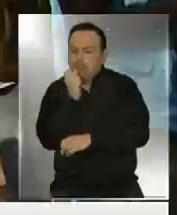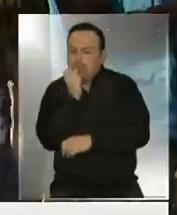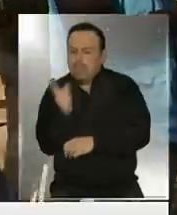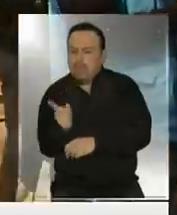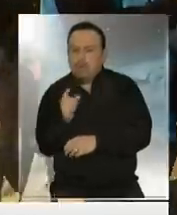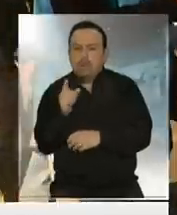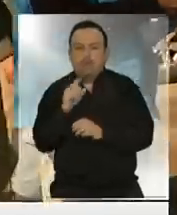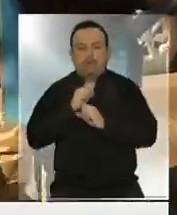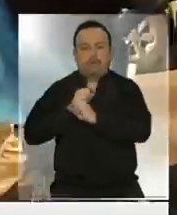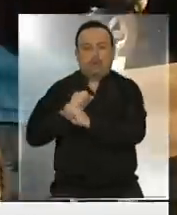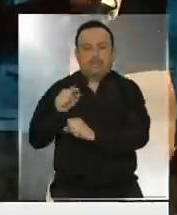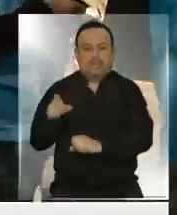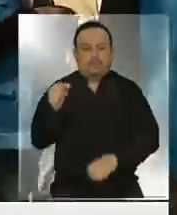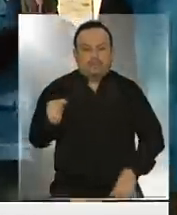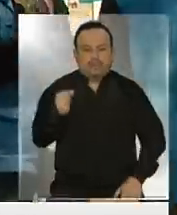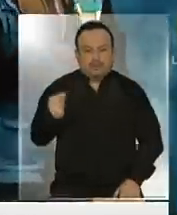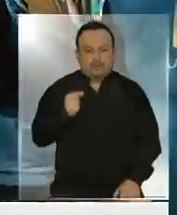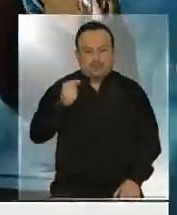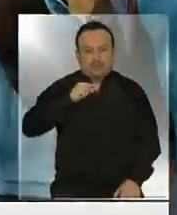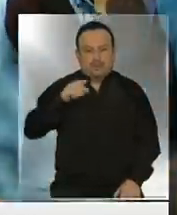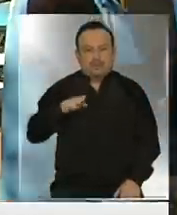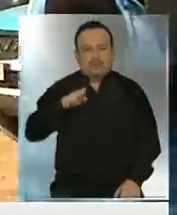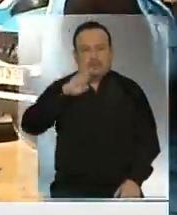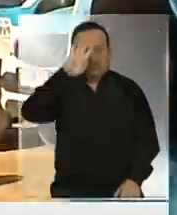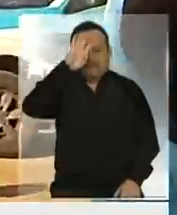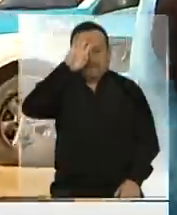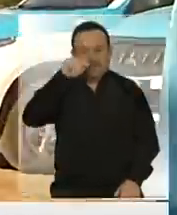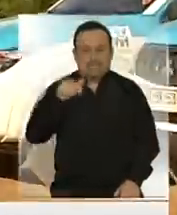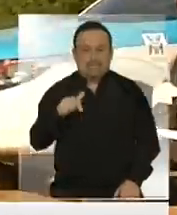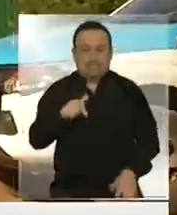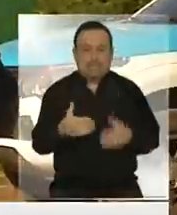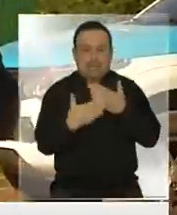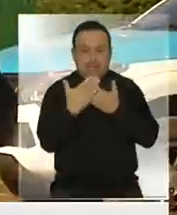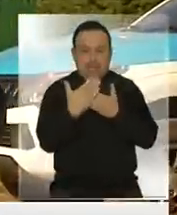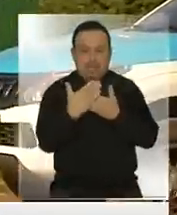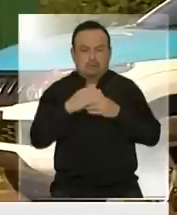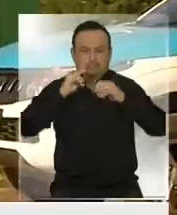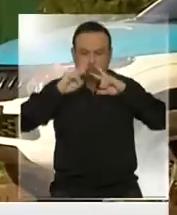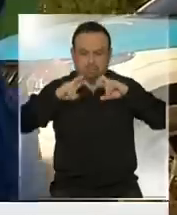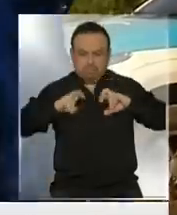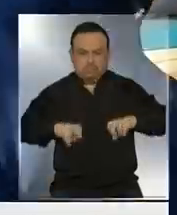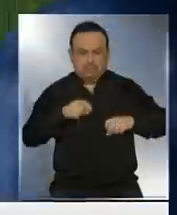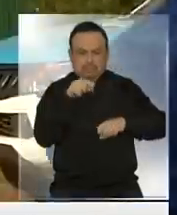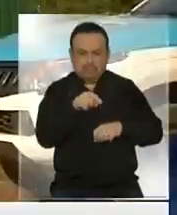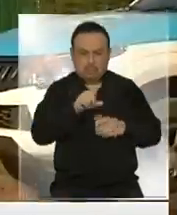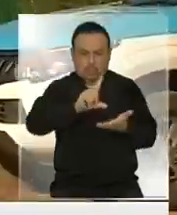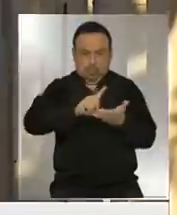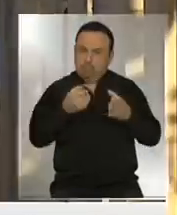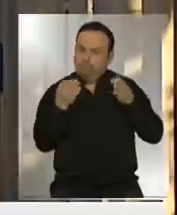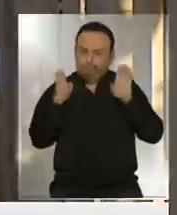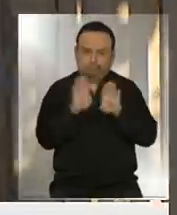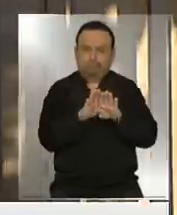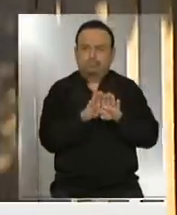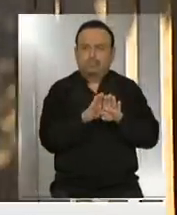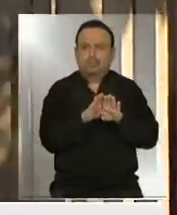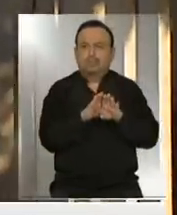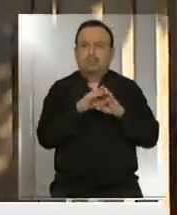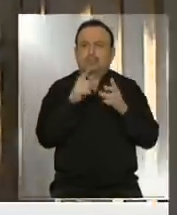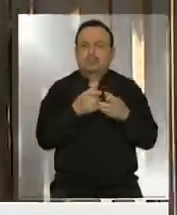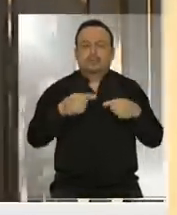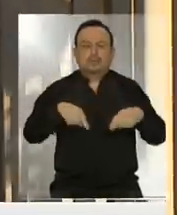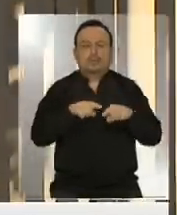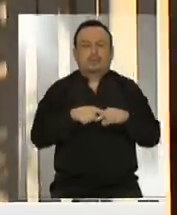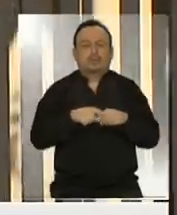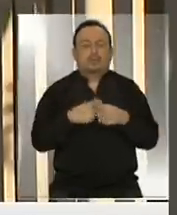pastor reciente se estaba realizando por lo menos durante esta mañana en la clausura acción la clausura de este recinto